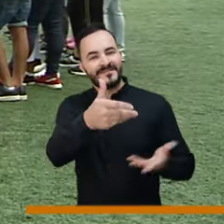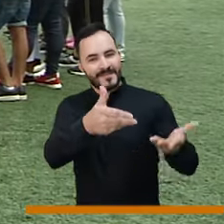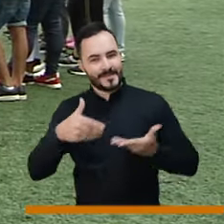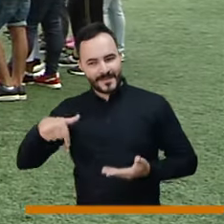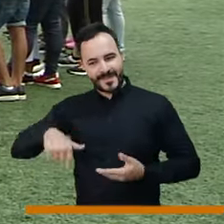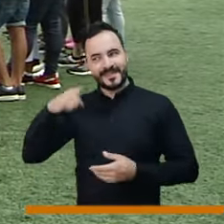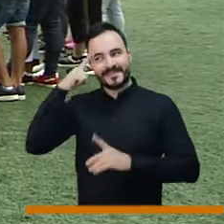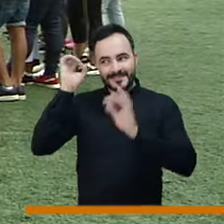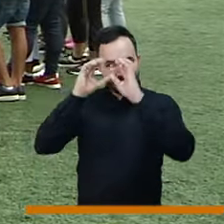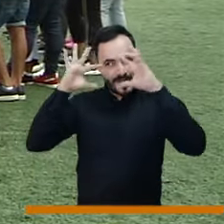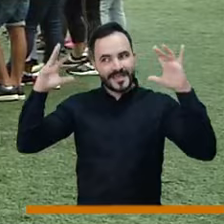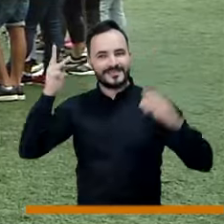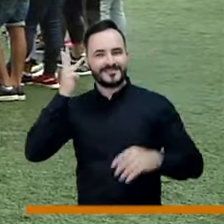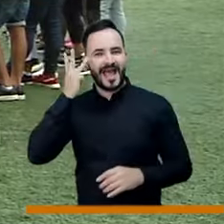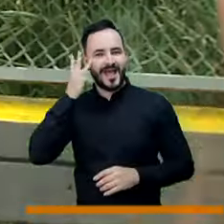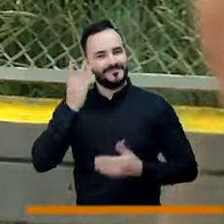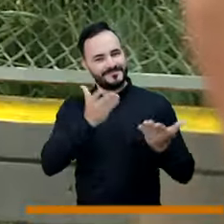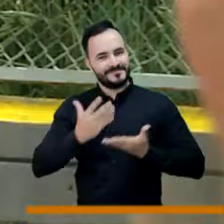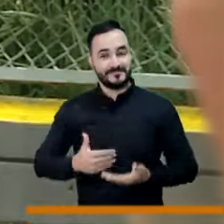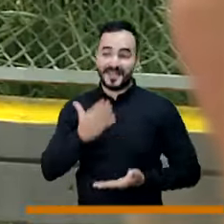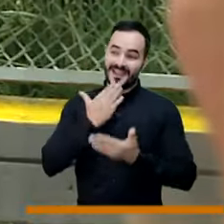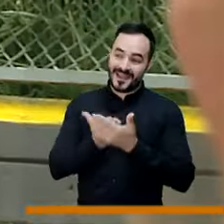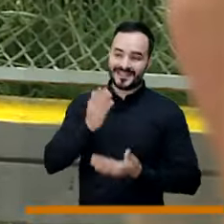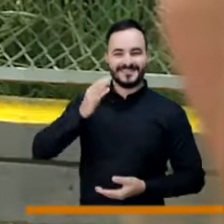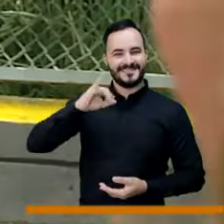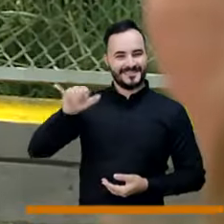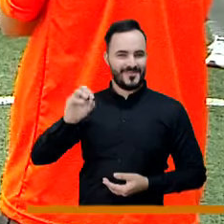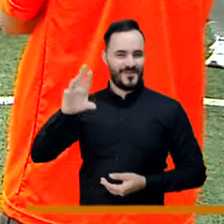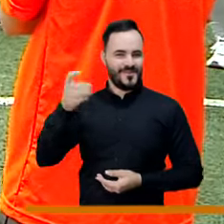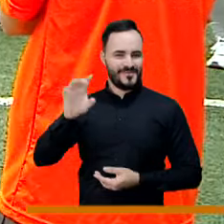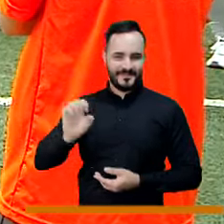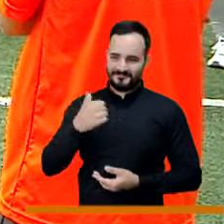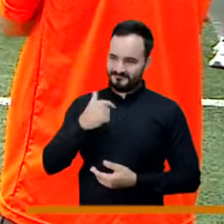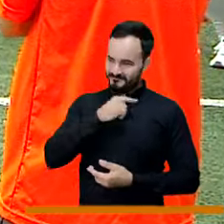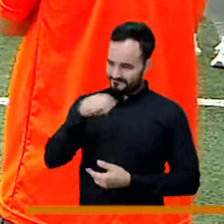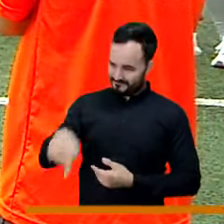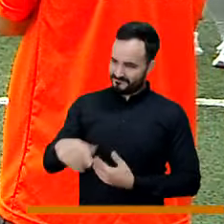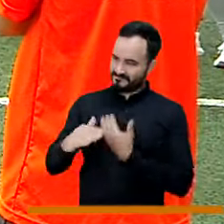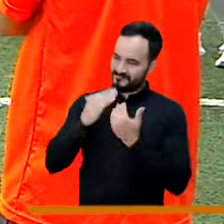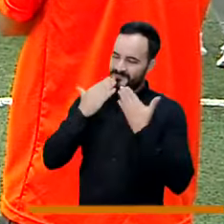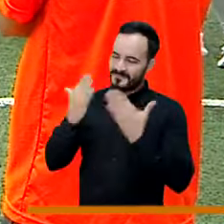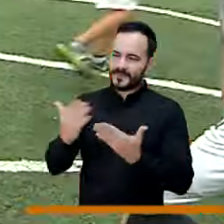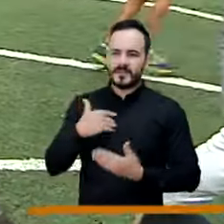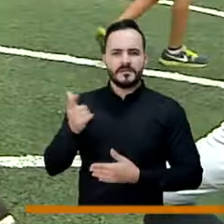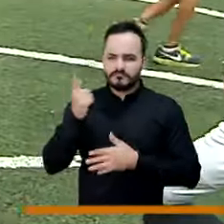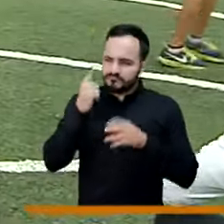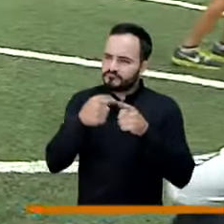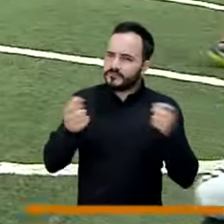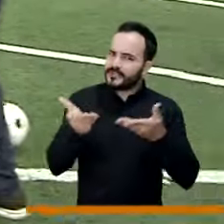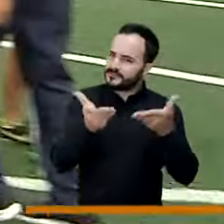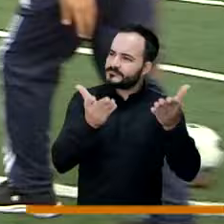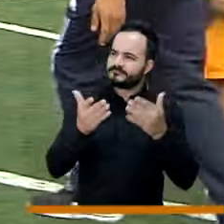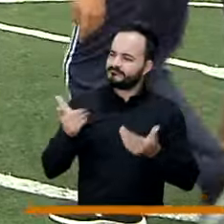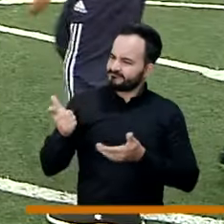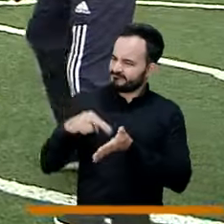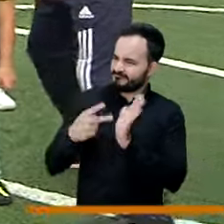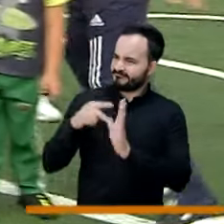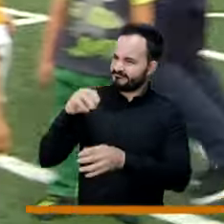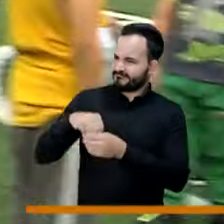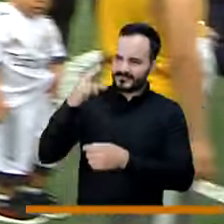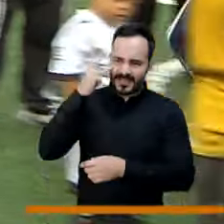Camilo, bienvenido a Sueños Down. Don Jorge, muchas gracias, hombre, por recibirnos aquí. ¿Usted qué? ¿Cómo van las cosas? ¿De qué se trata Sueños